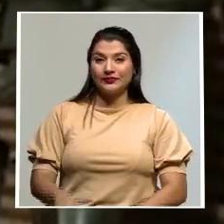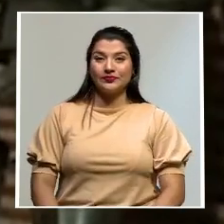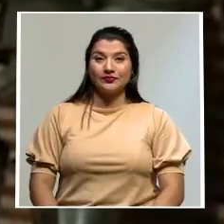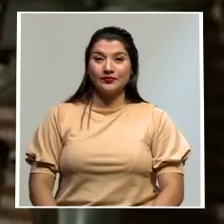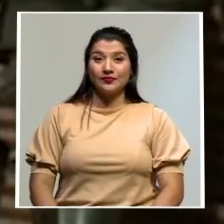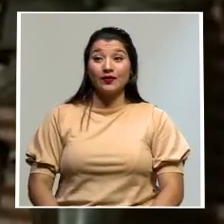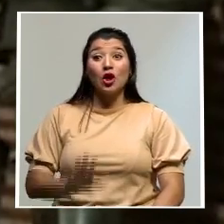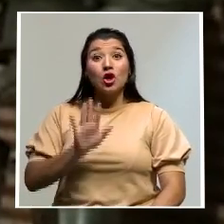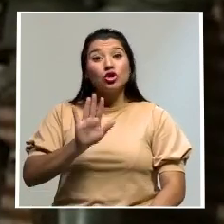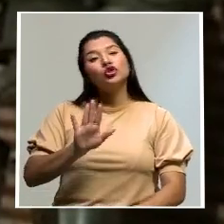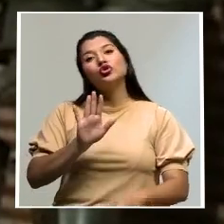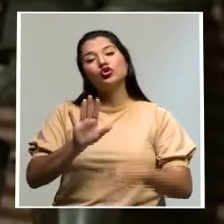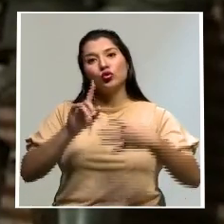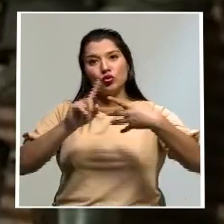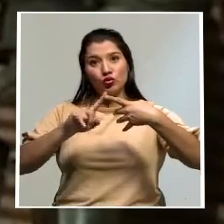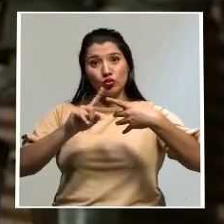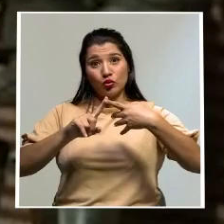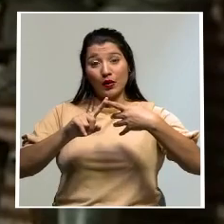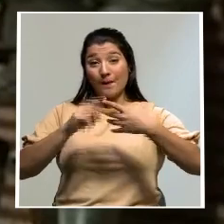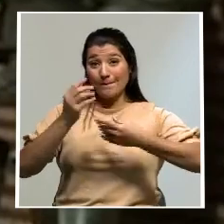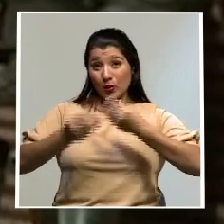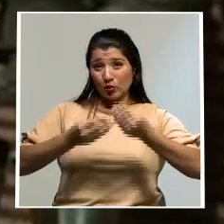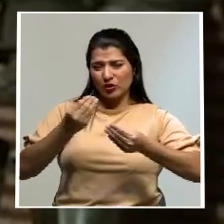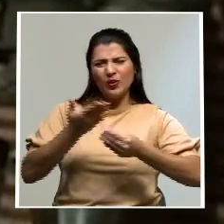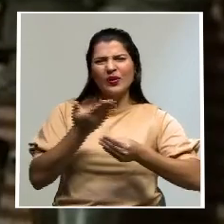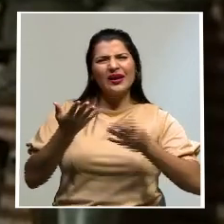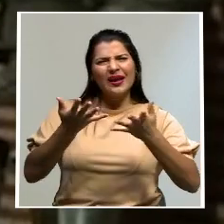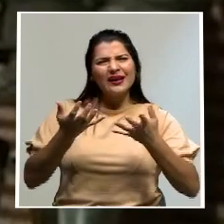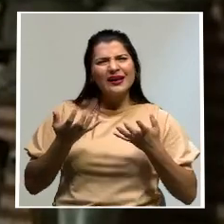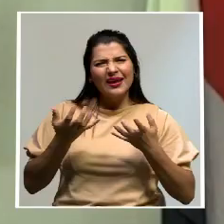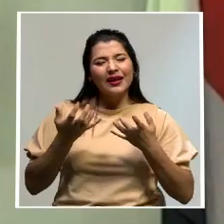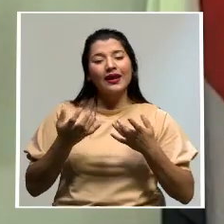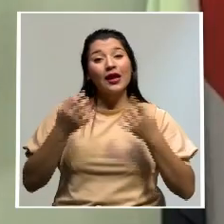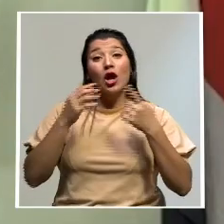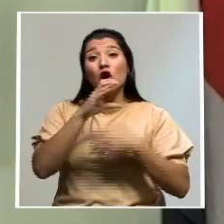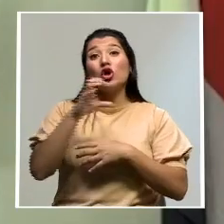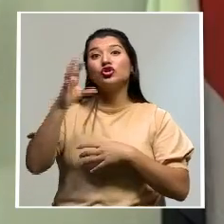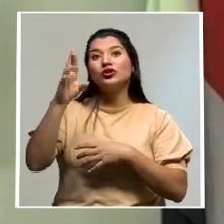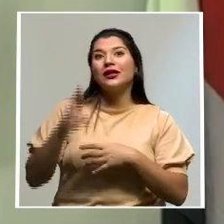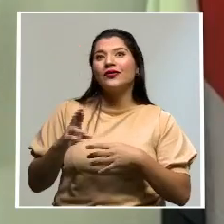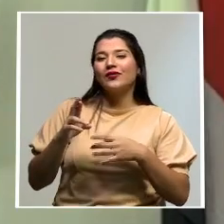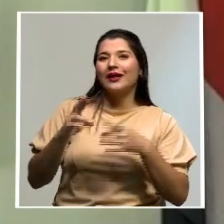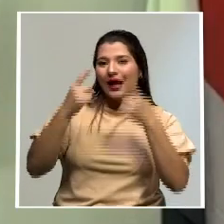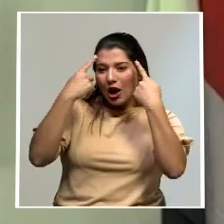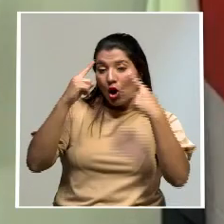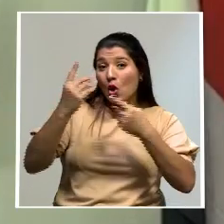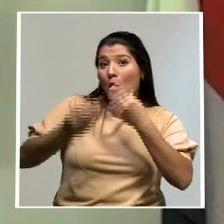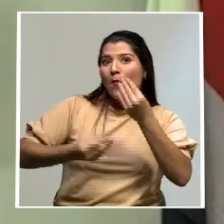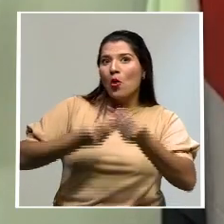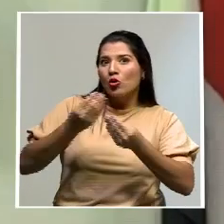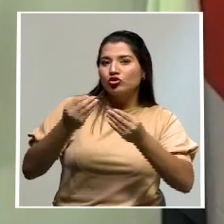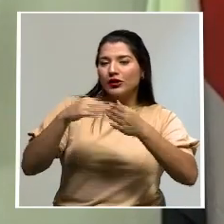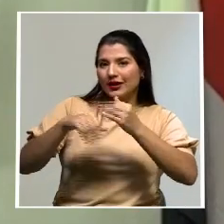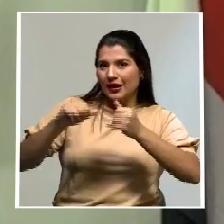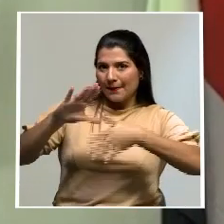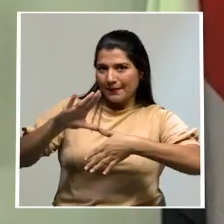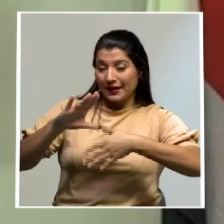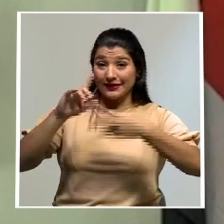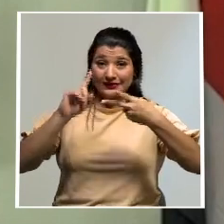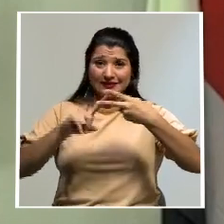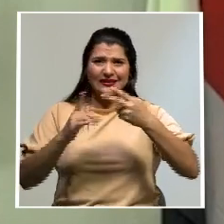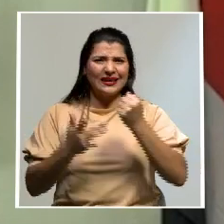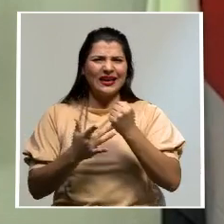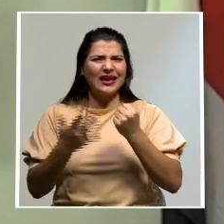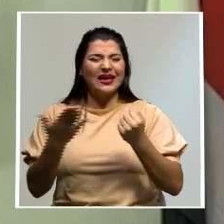Su revolución productiva pretende convertir a Costa Rica en el granero de América. La revolución tecnológica pretende